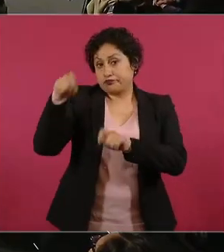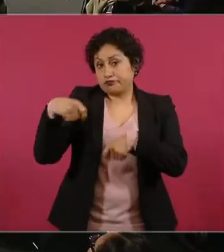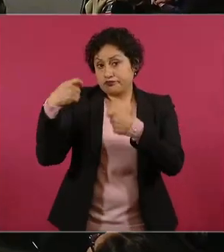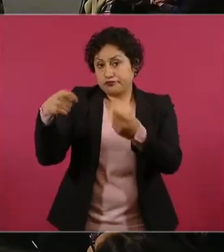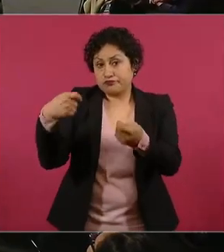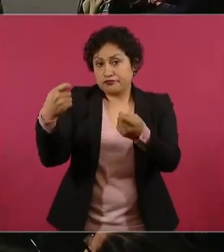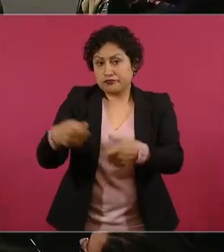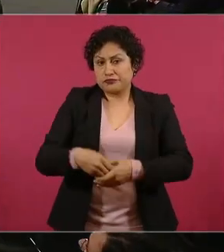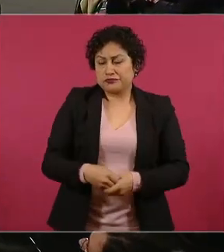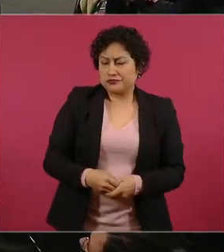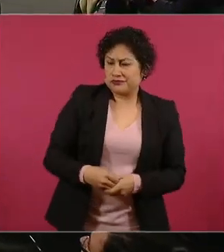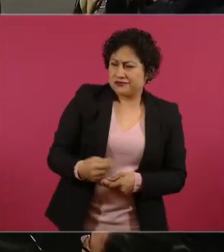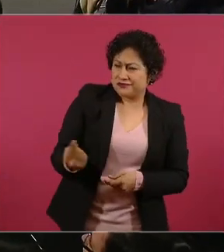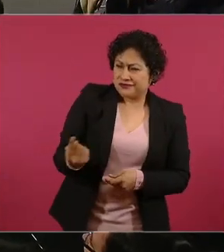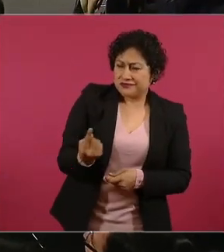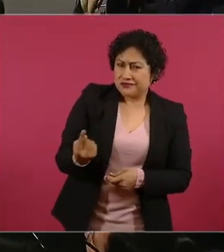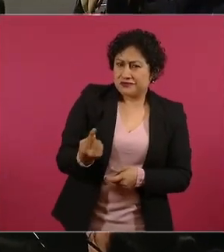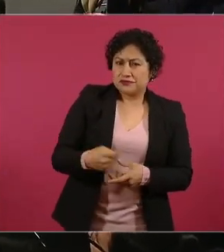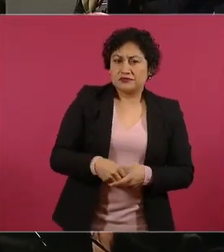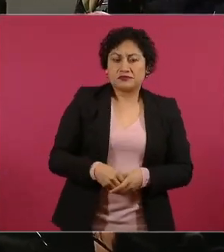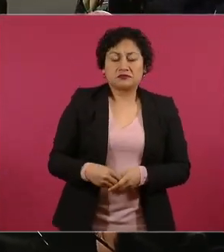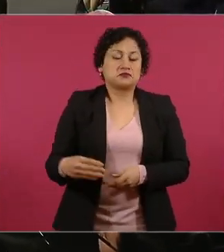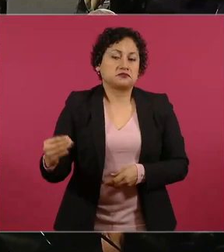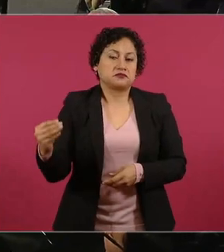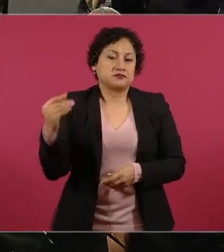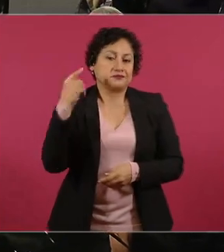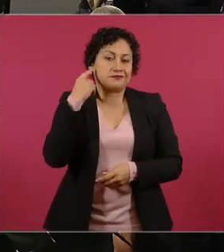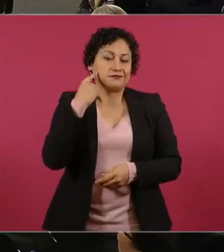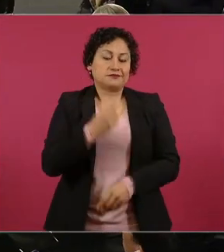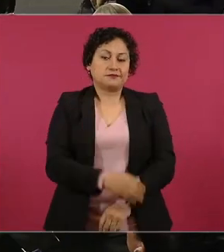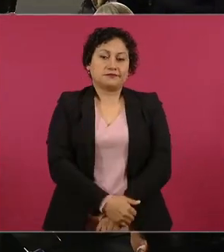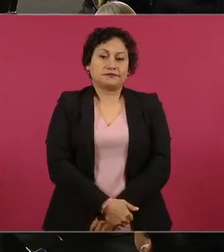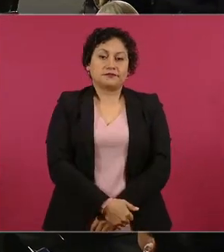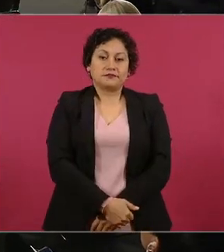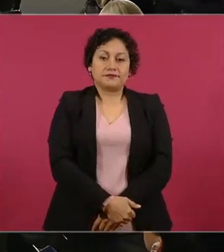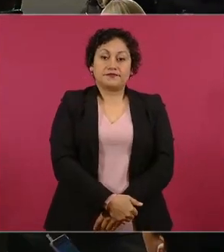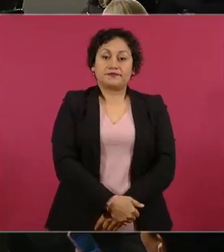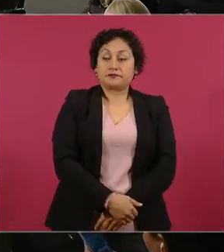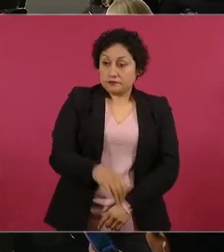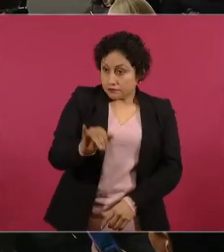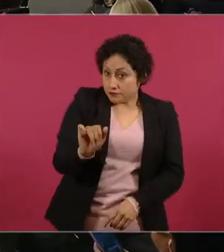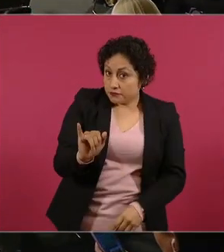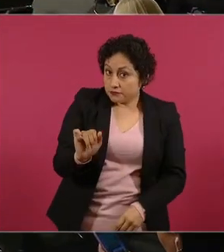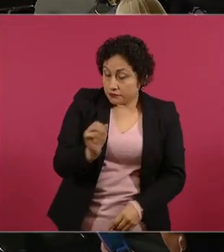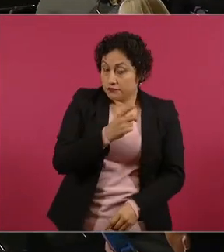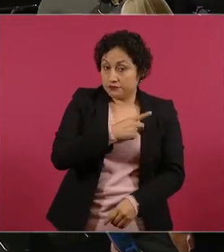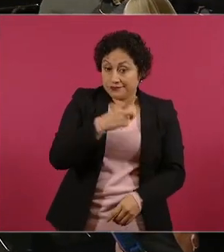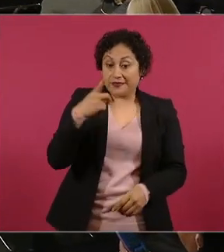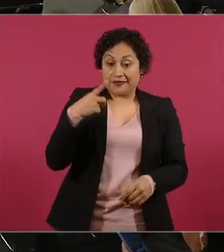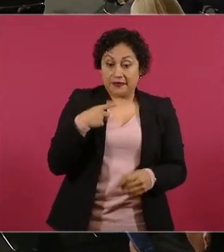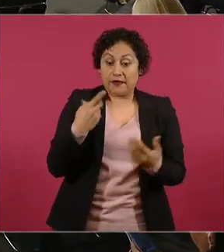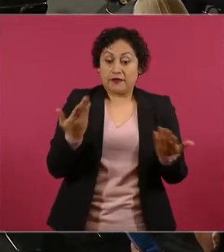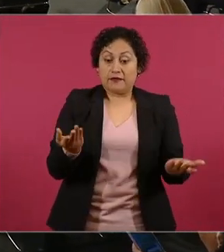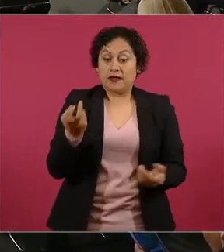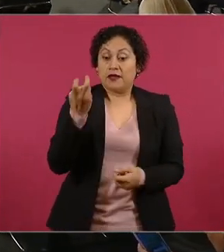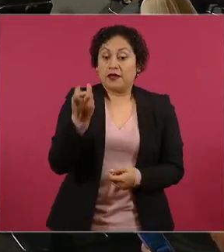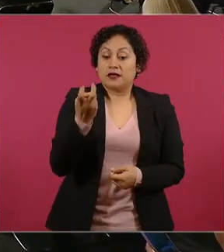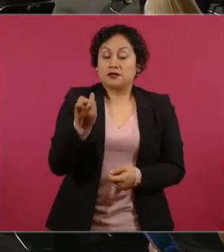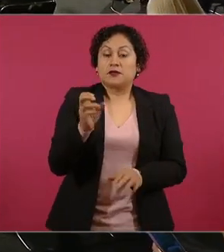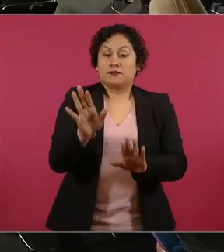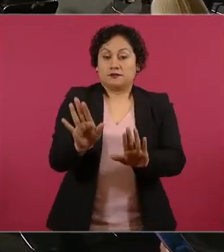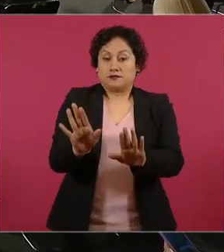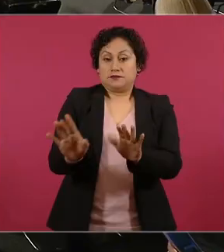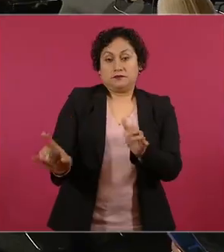¿mande? Son nuestros datos, está nuestra familia, ¿no es un riesgo, presidente? Sí, hay que buscar la forma primero de